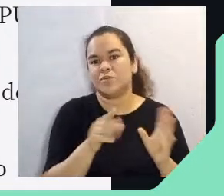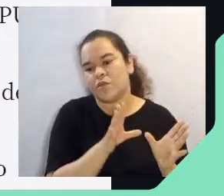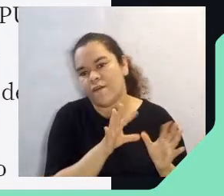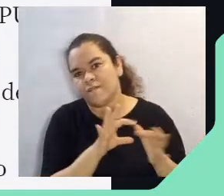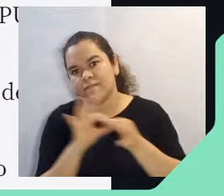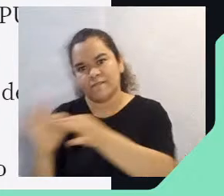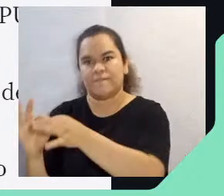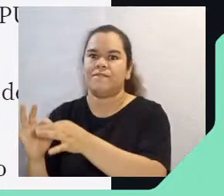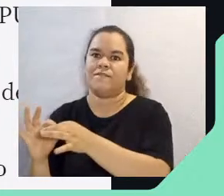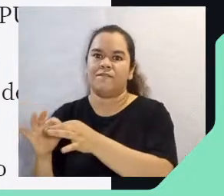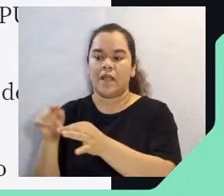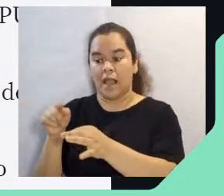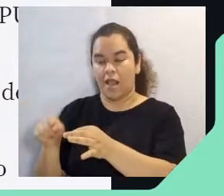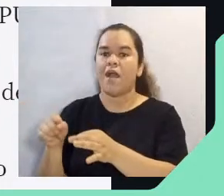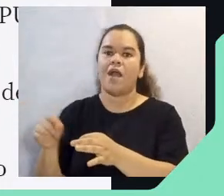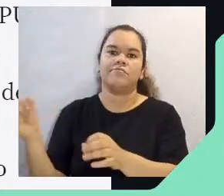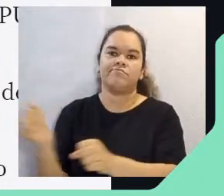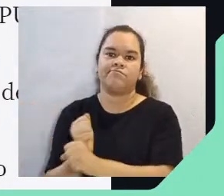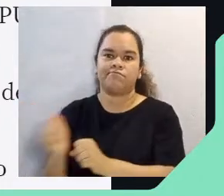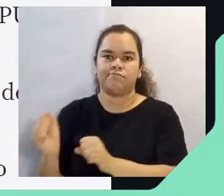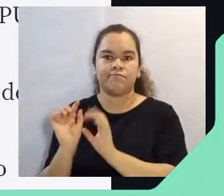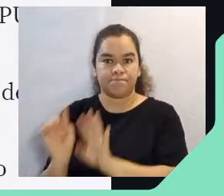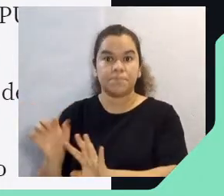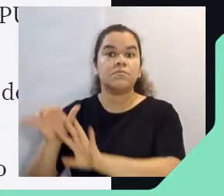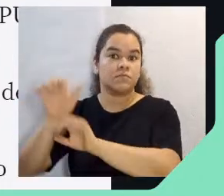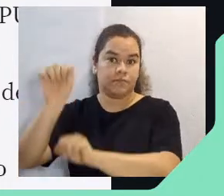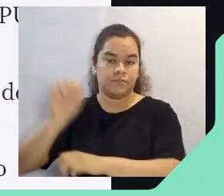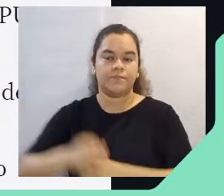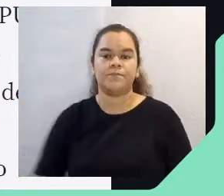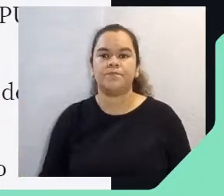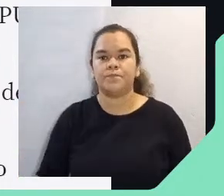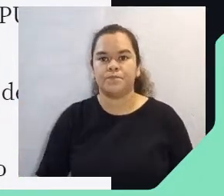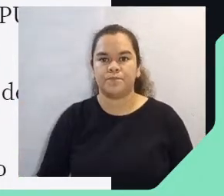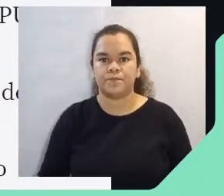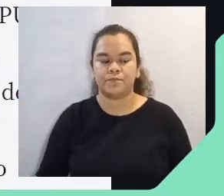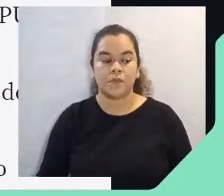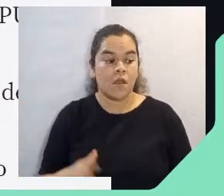título. Lo importante para mí